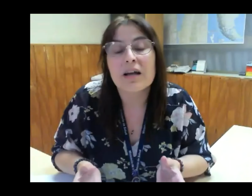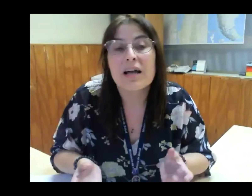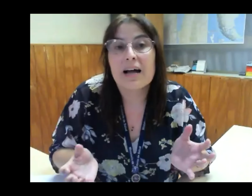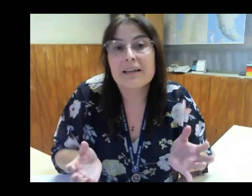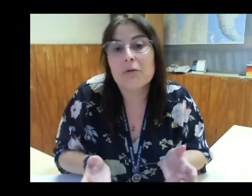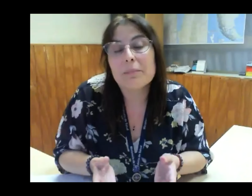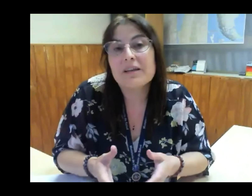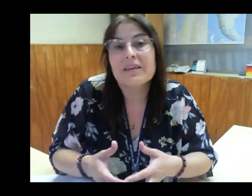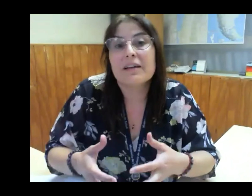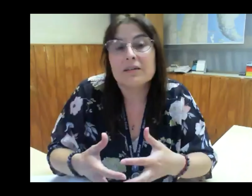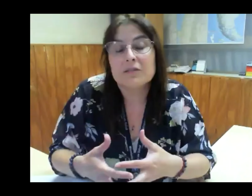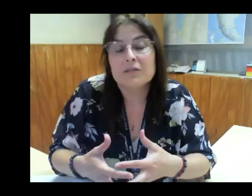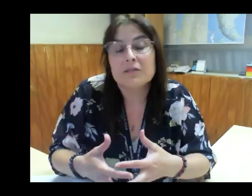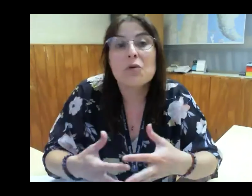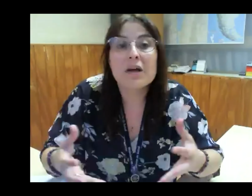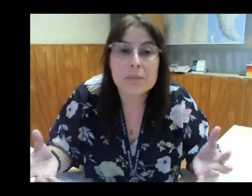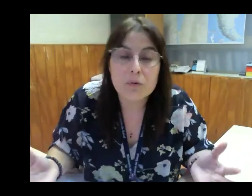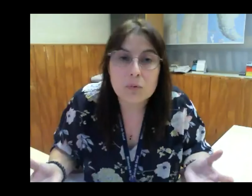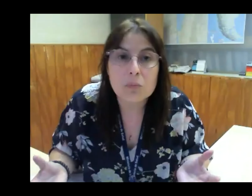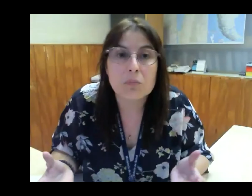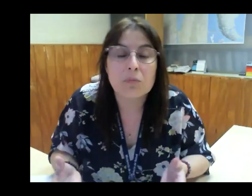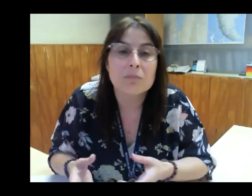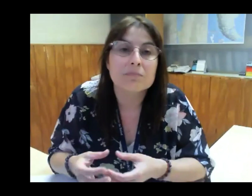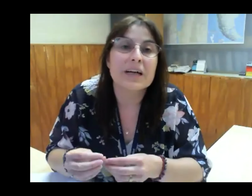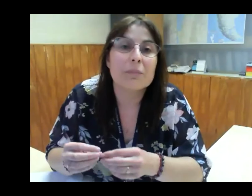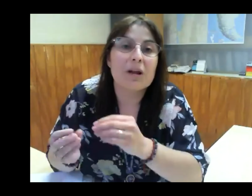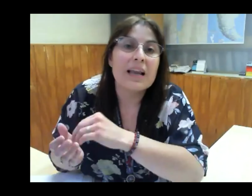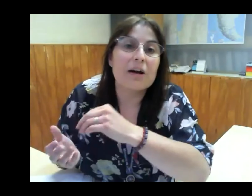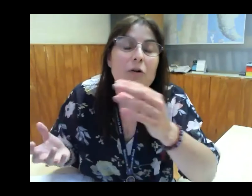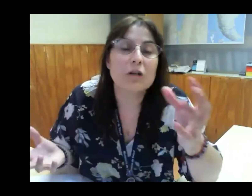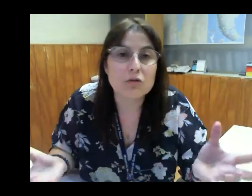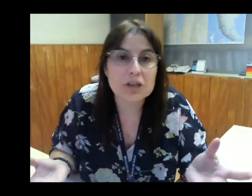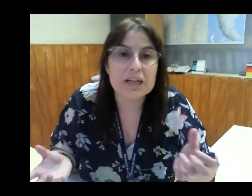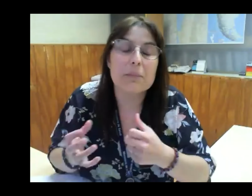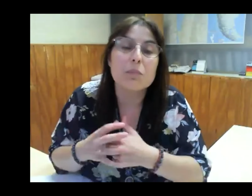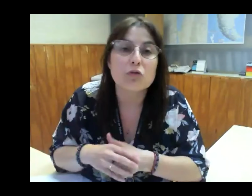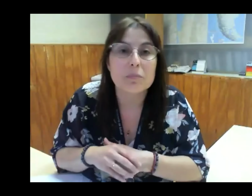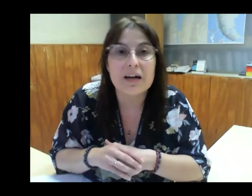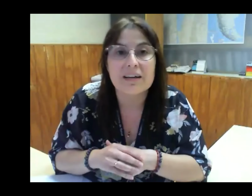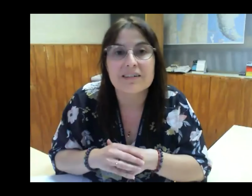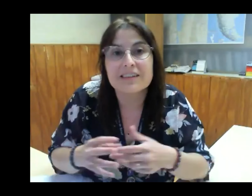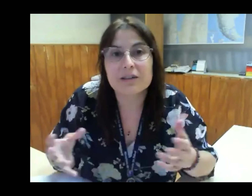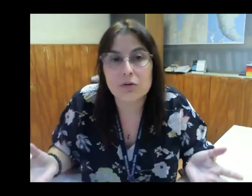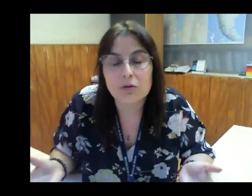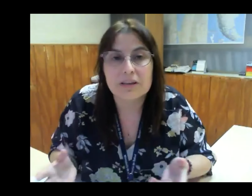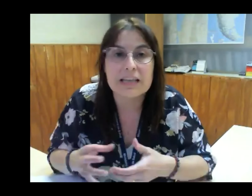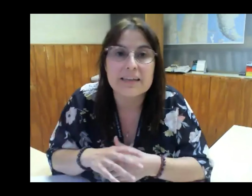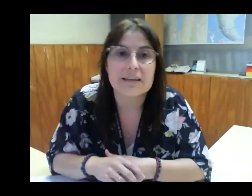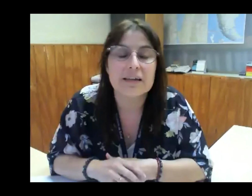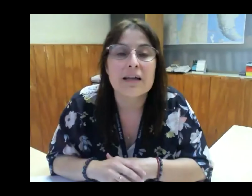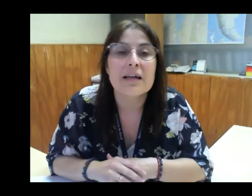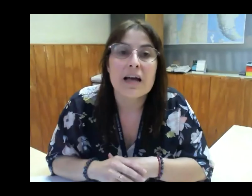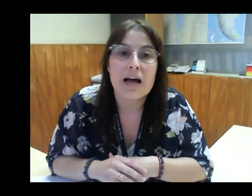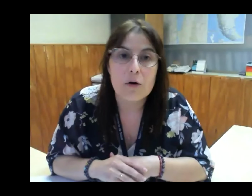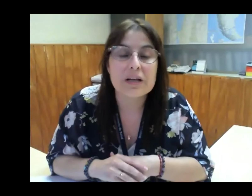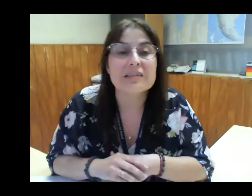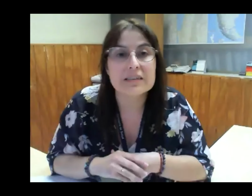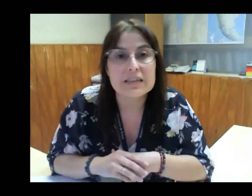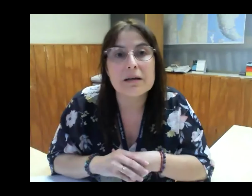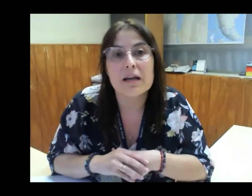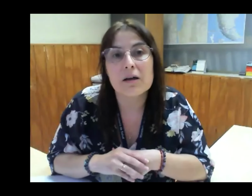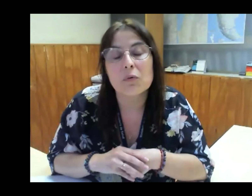mayor. Antiguamente, o sea, no éramos, digamos, las conexiones eran mucho más, ¿cierto?, lentas.